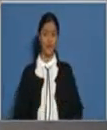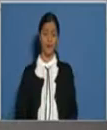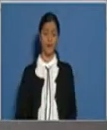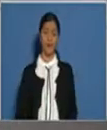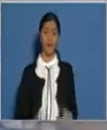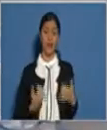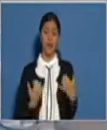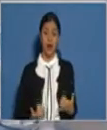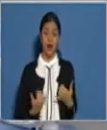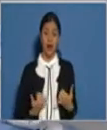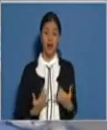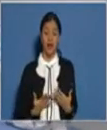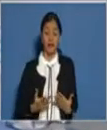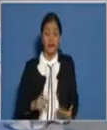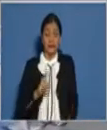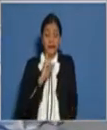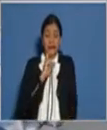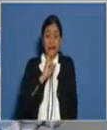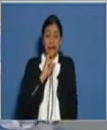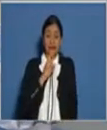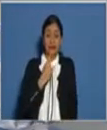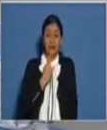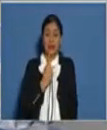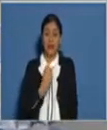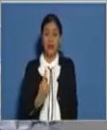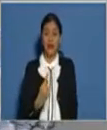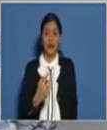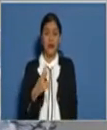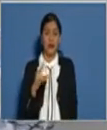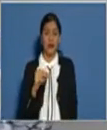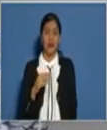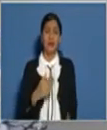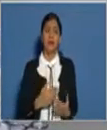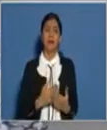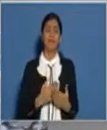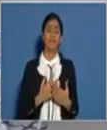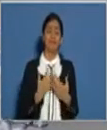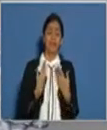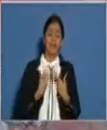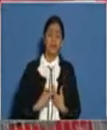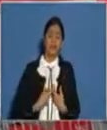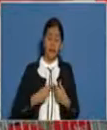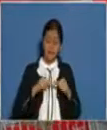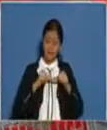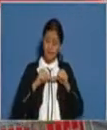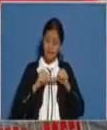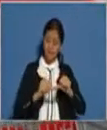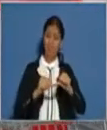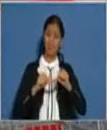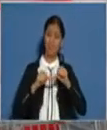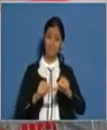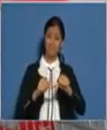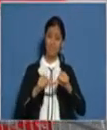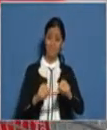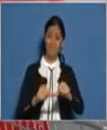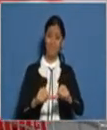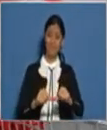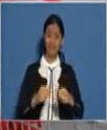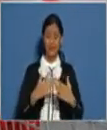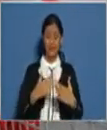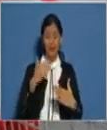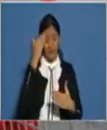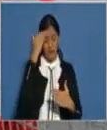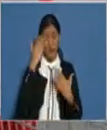estos momentos tan difíciles, el mensaje es no decaer, seguir adelante a pesar del